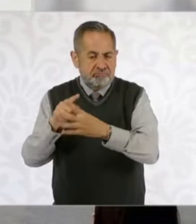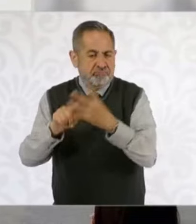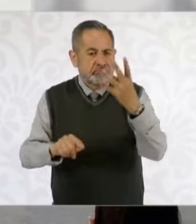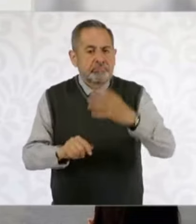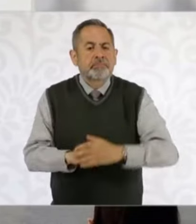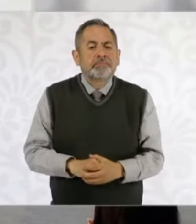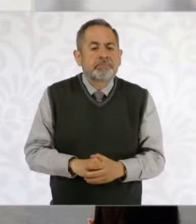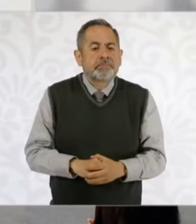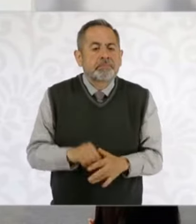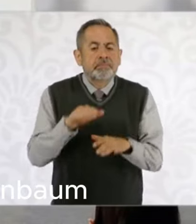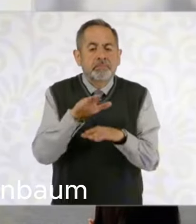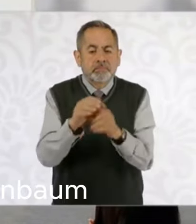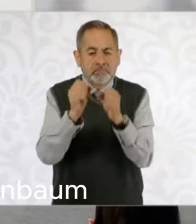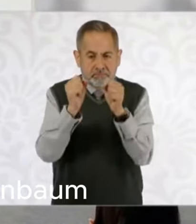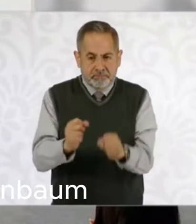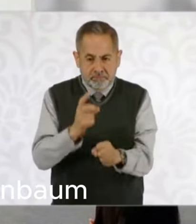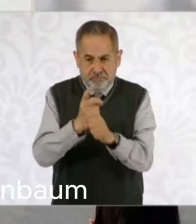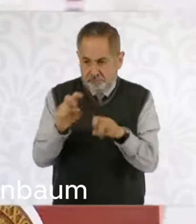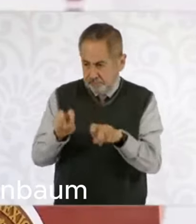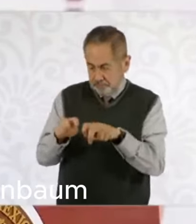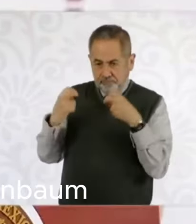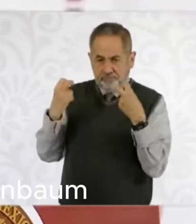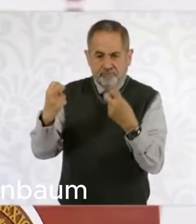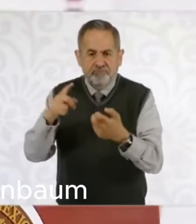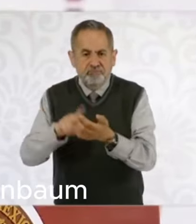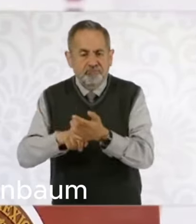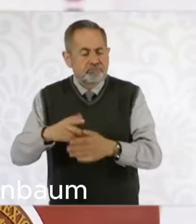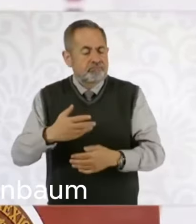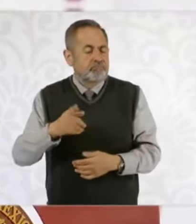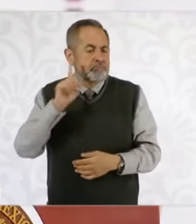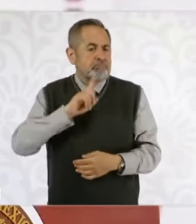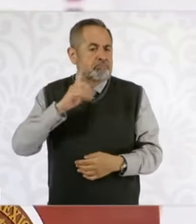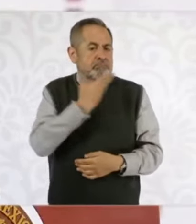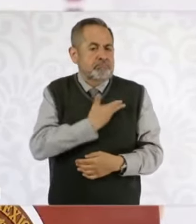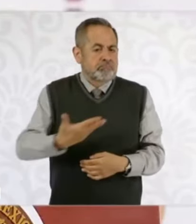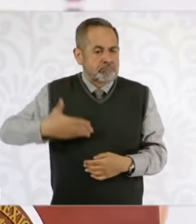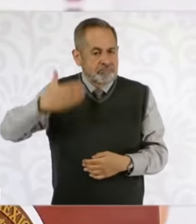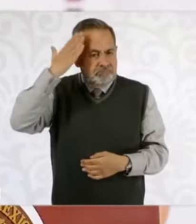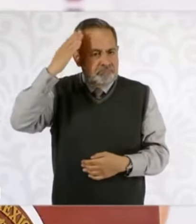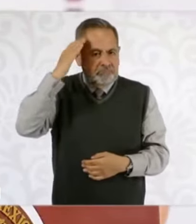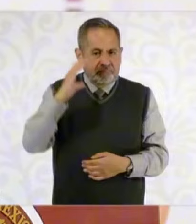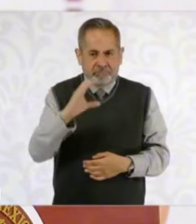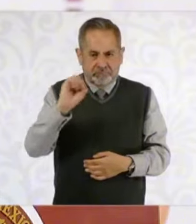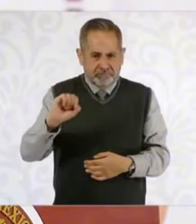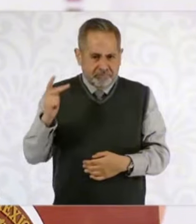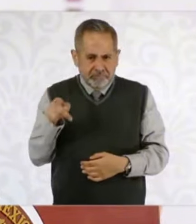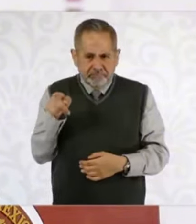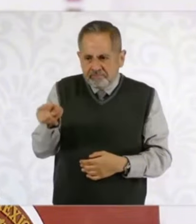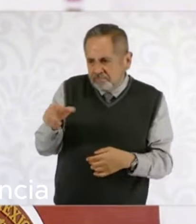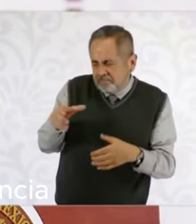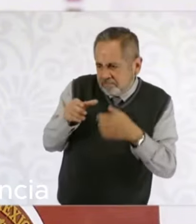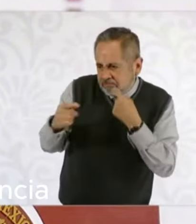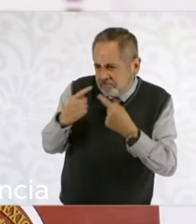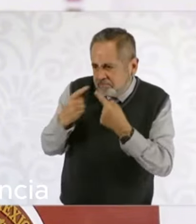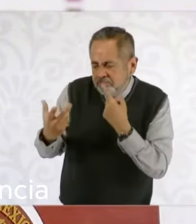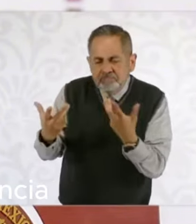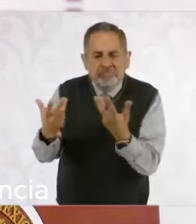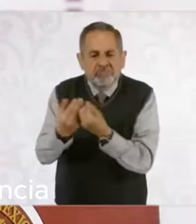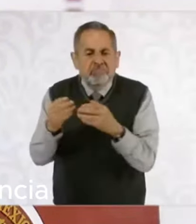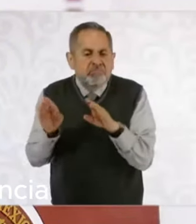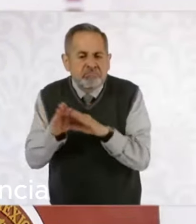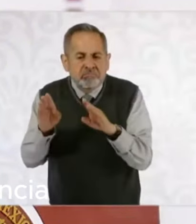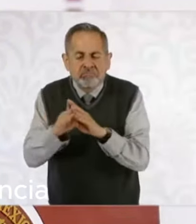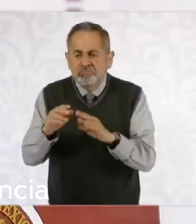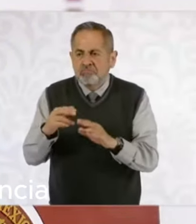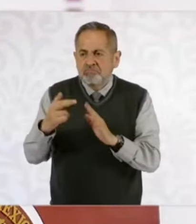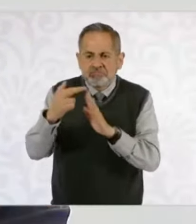Gabinete de Seguridad, encabezado por la presidenta Claudia Sheinbaum, se han desarrollado líneas de acción basadas en el fortalecimiento de las